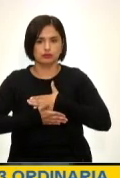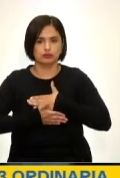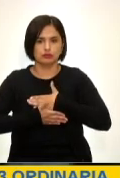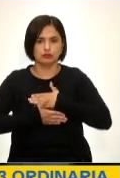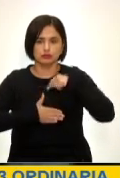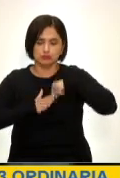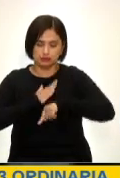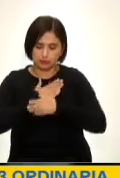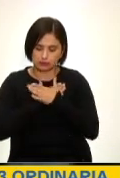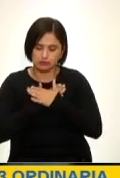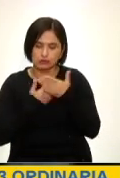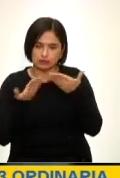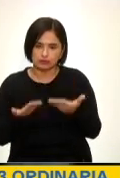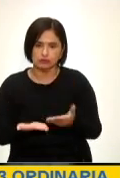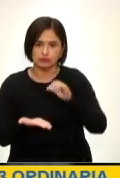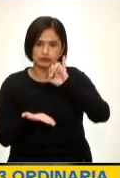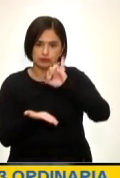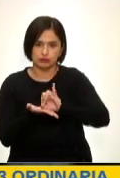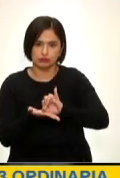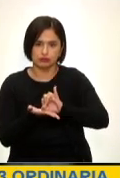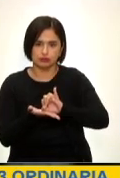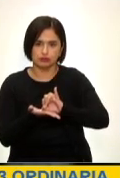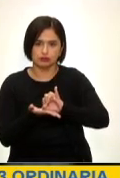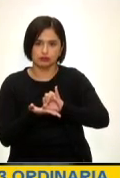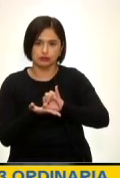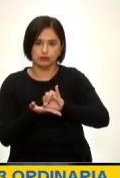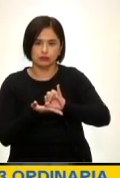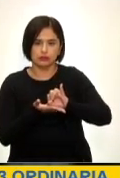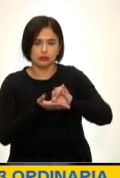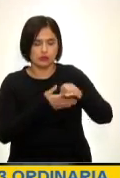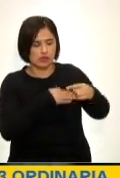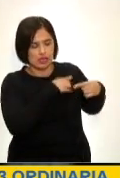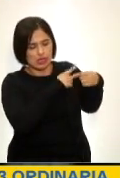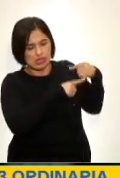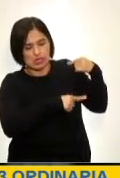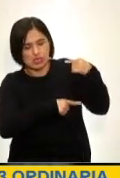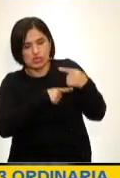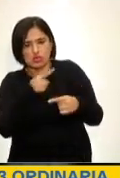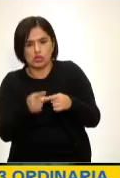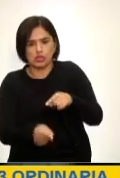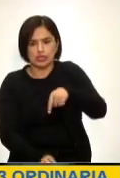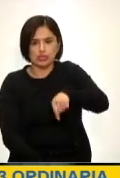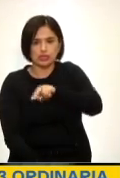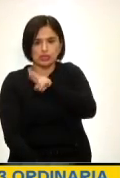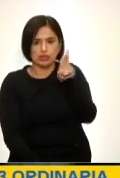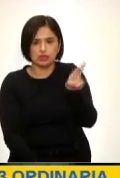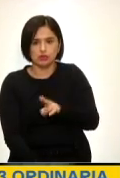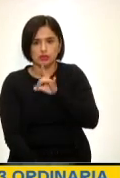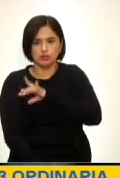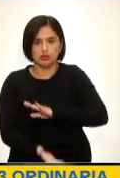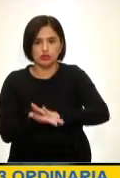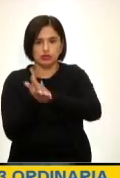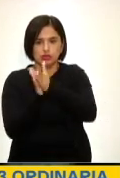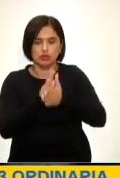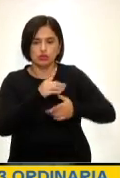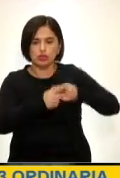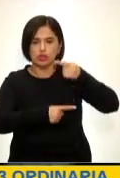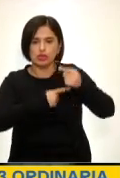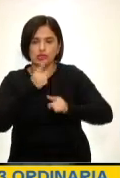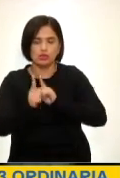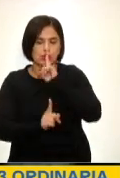esta institución, institución bicentenaria, el Senado de la República de Chile, con toda su historia y con toda su